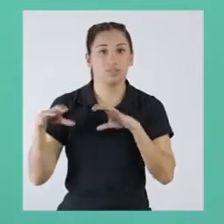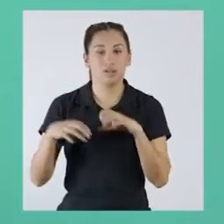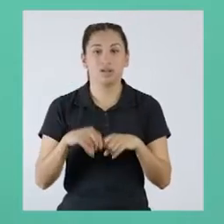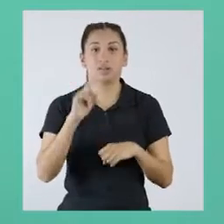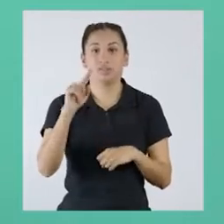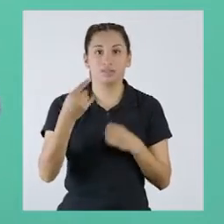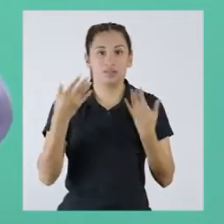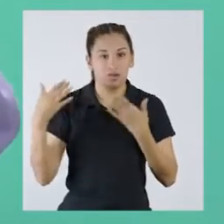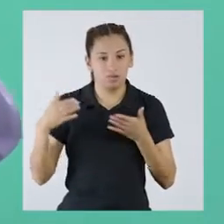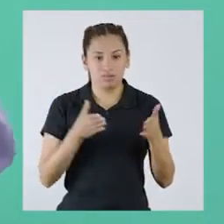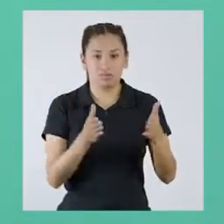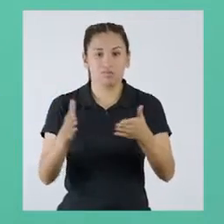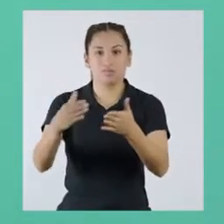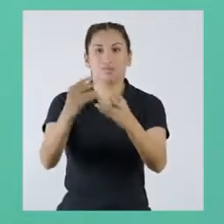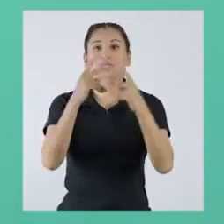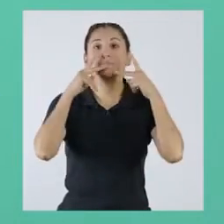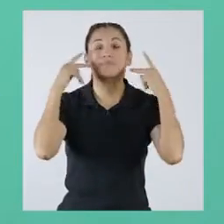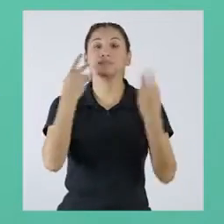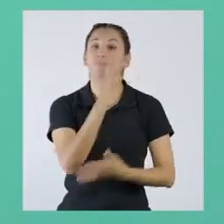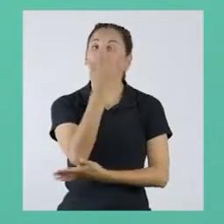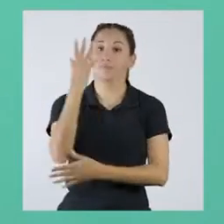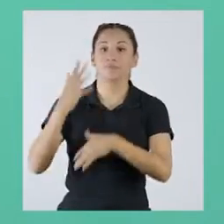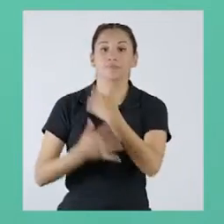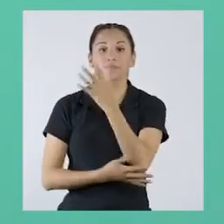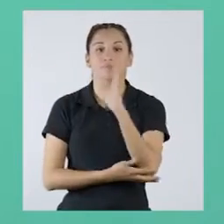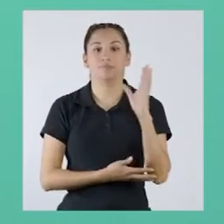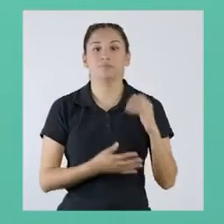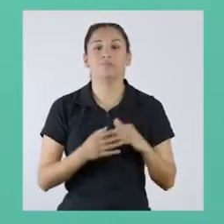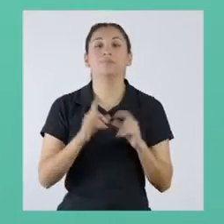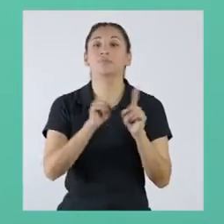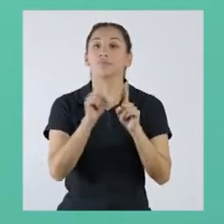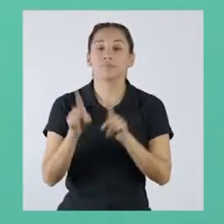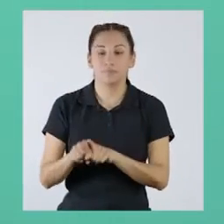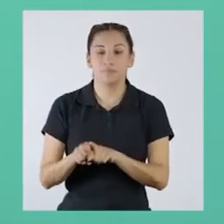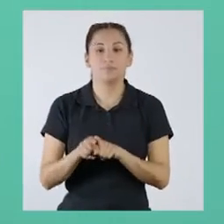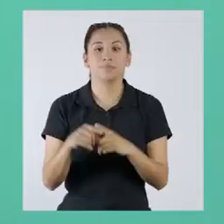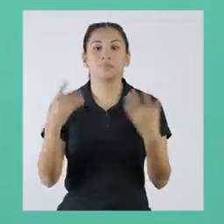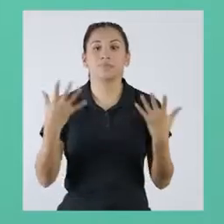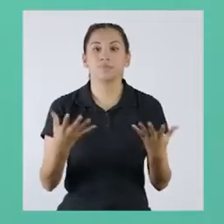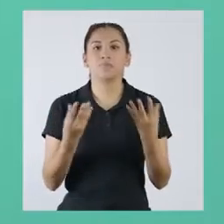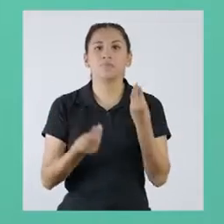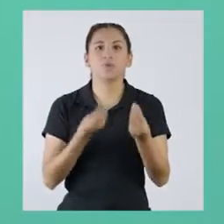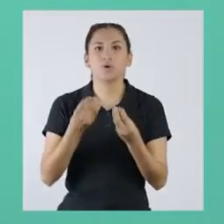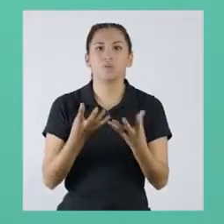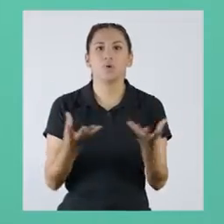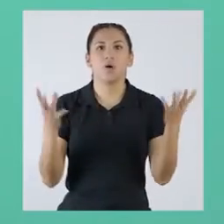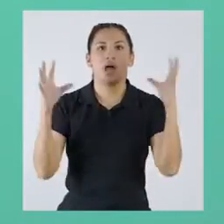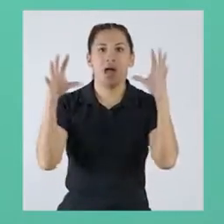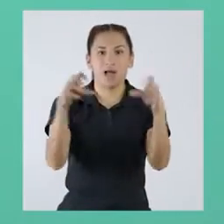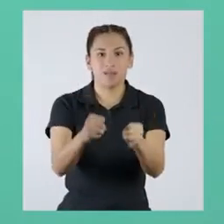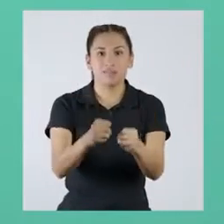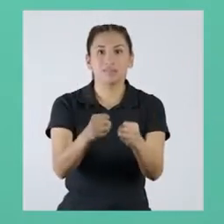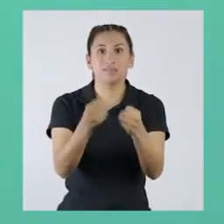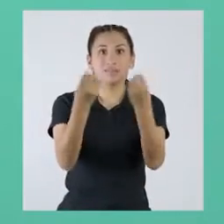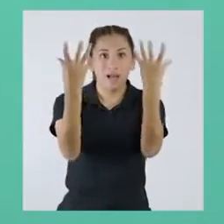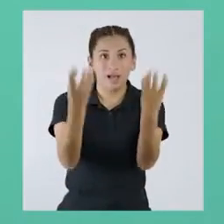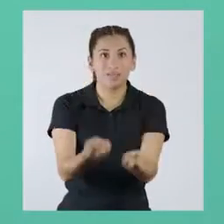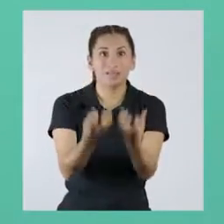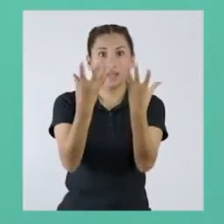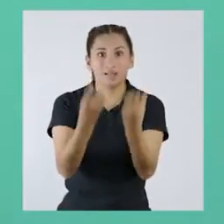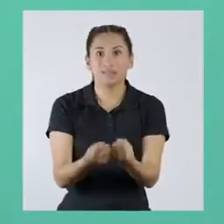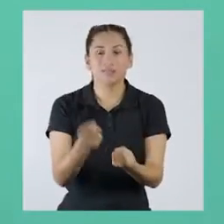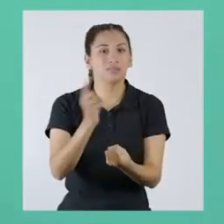una sequía en la parte amazónica del Manu y los bosques, en vez de capturar CO2,